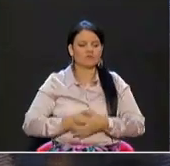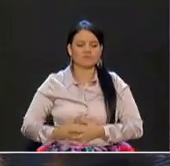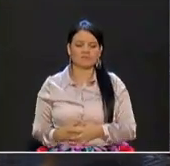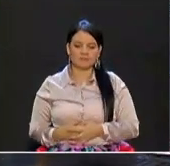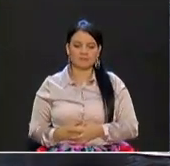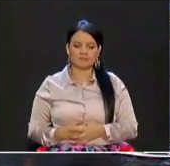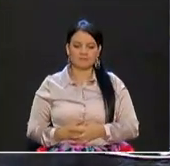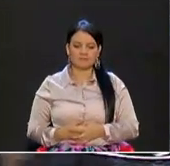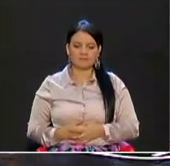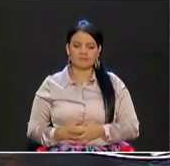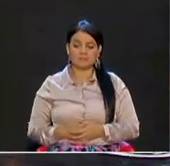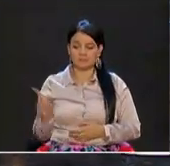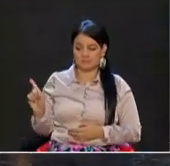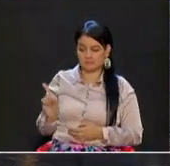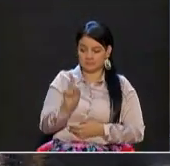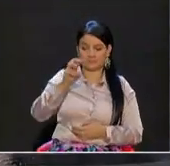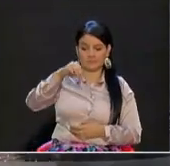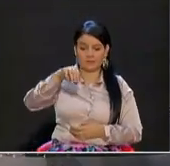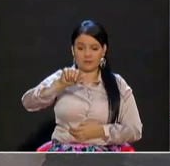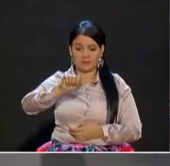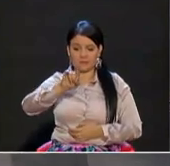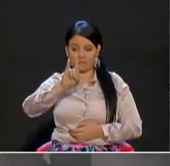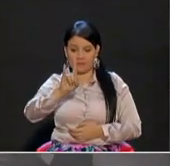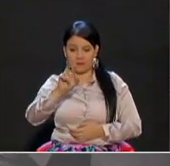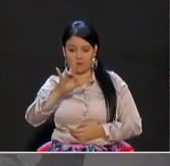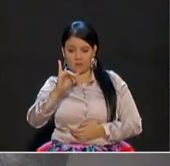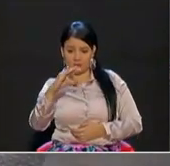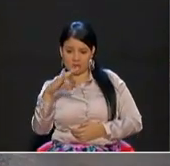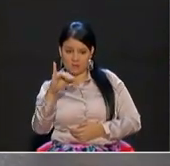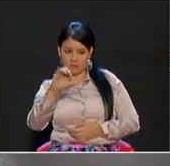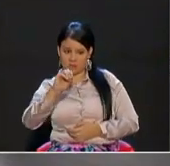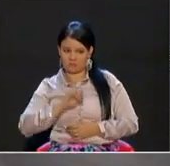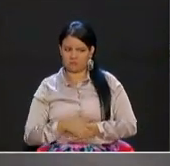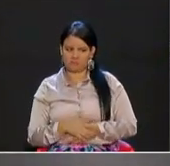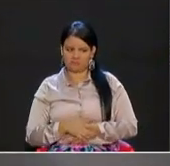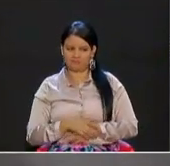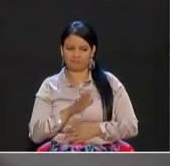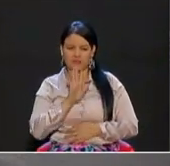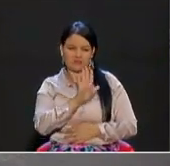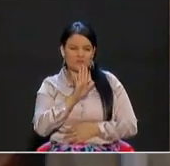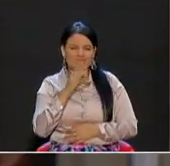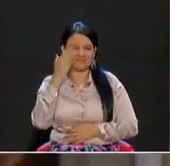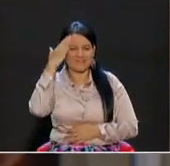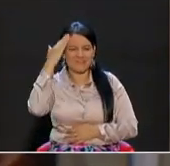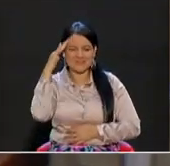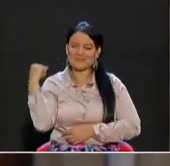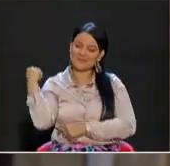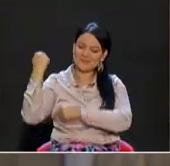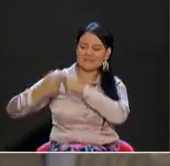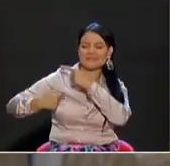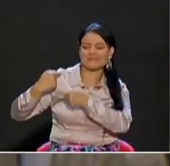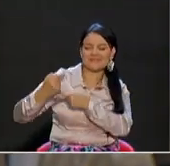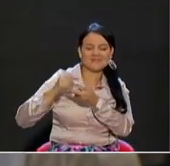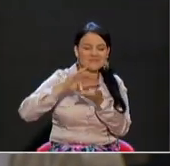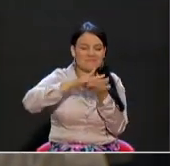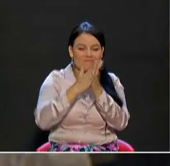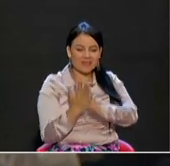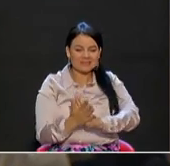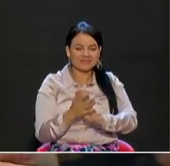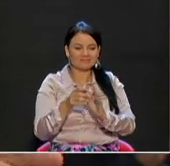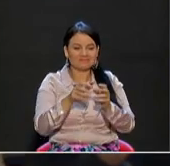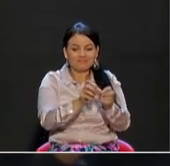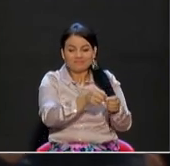que va a ser el progreso del paso nos queda cumplirlo y los espacios que se acordaron dentro de él